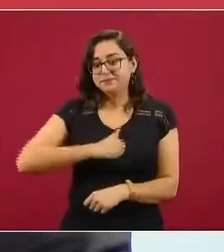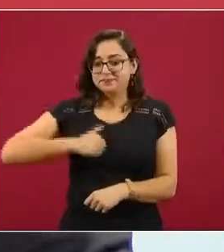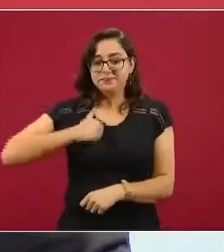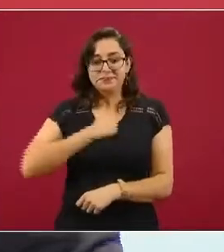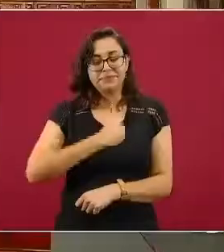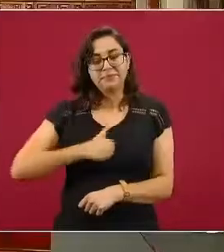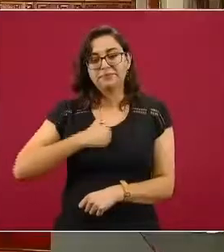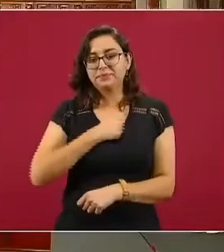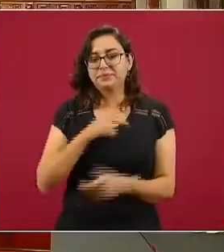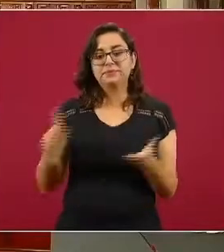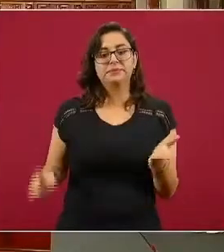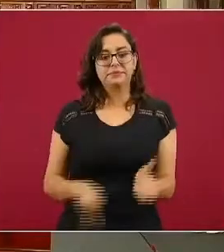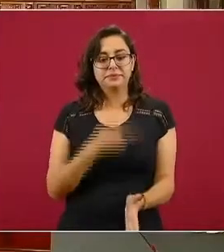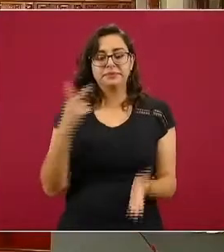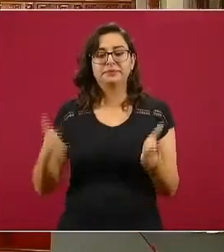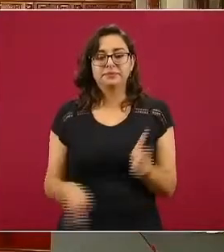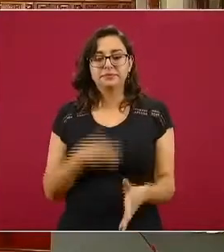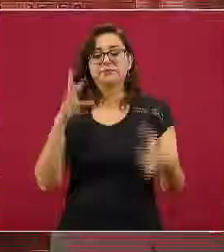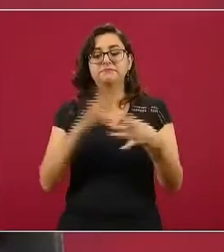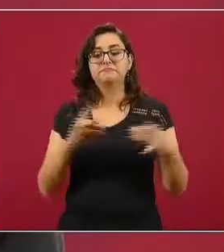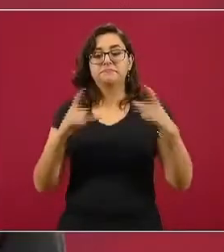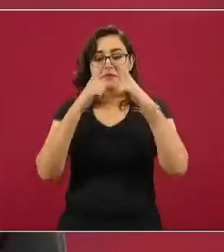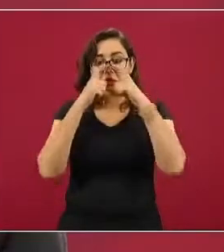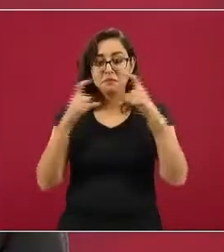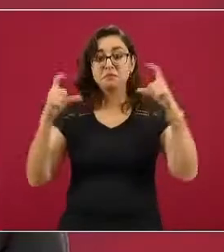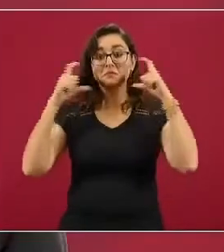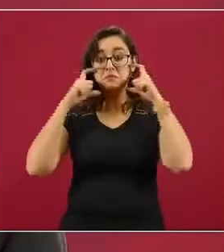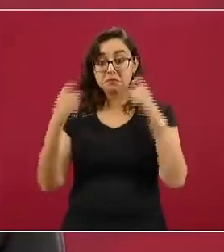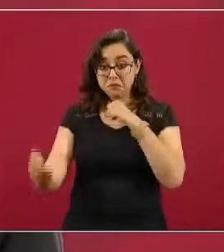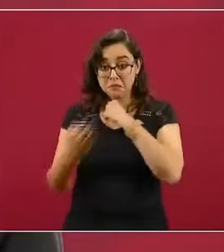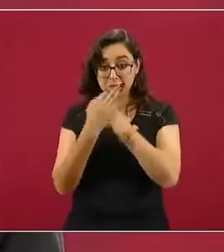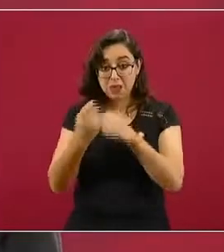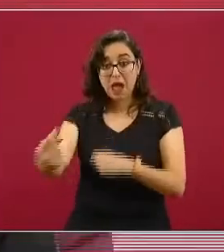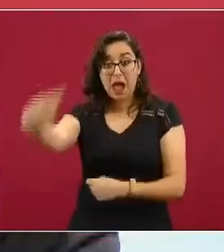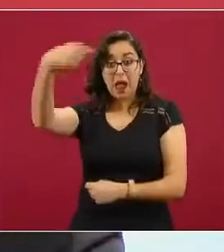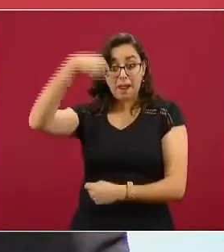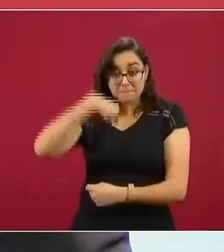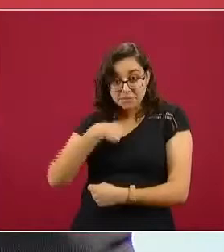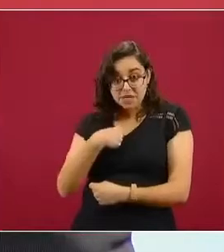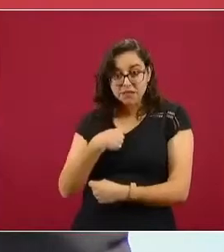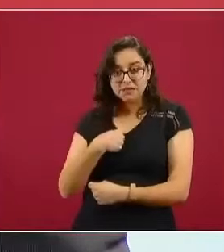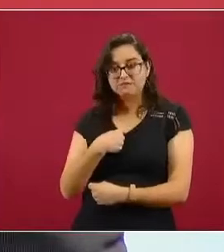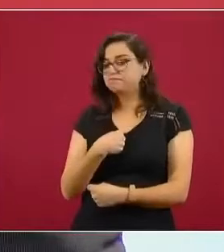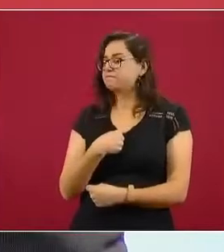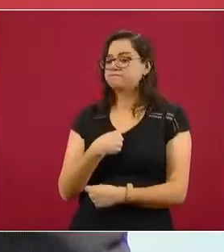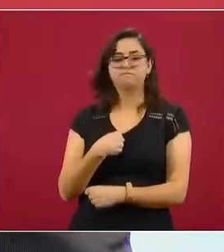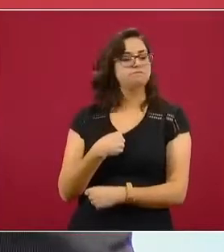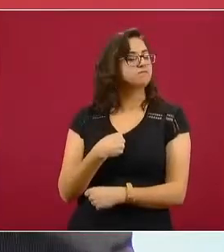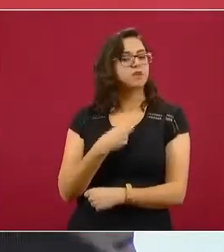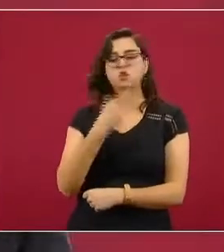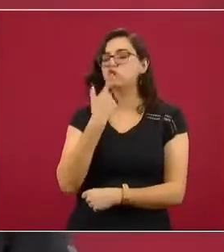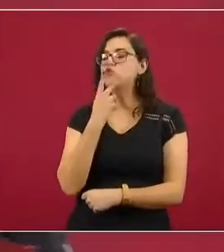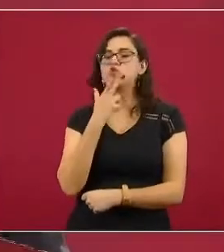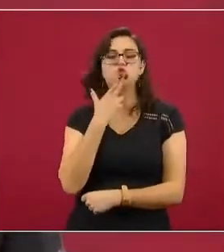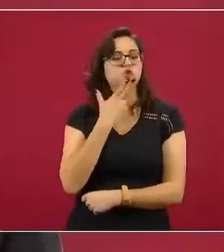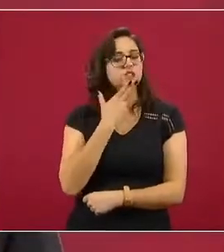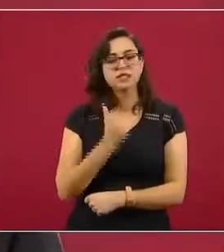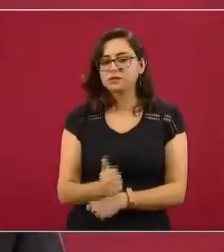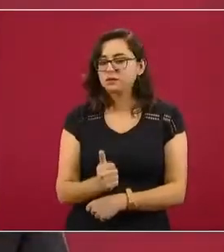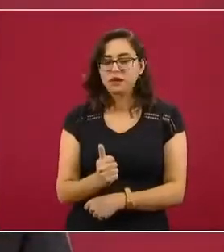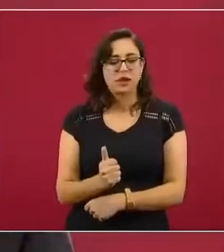explicado en innumerables ocasiones, no es una barrera física de protección individual, no